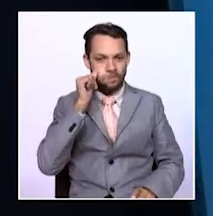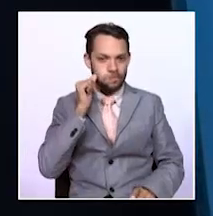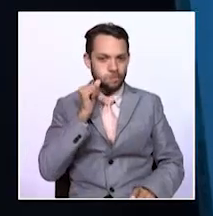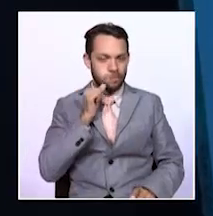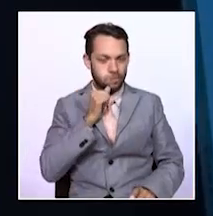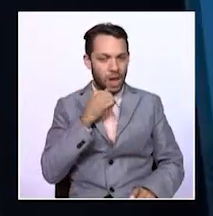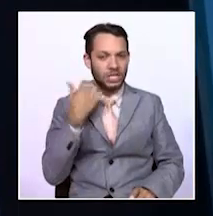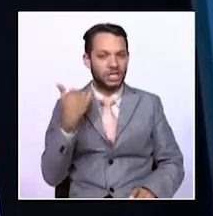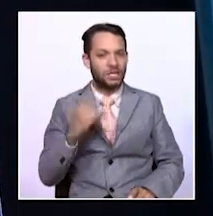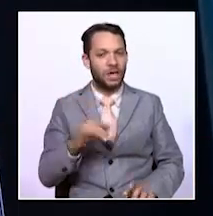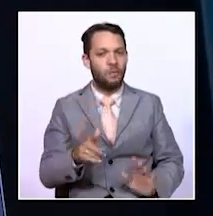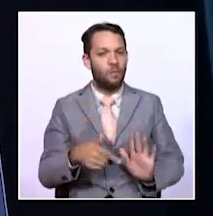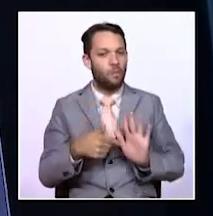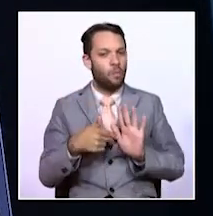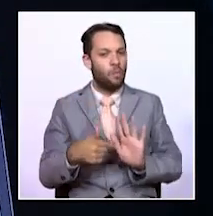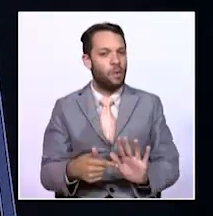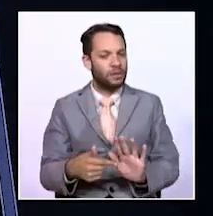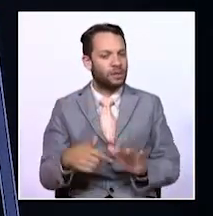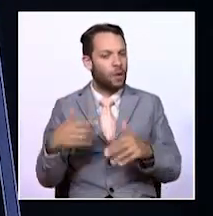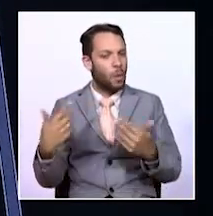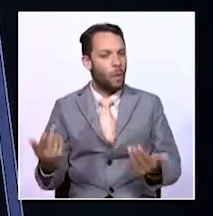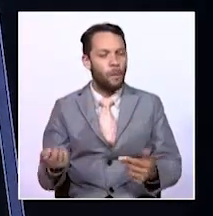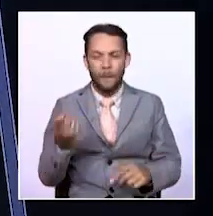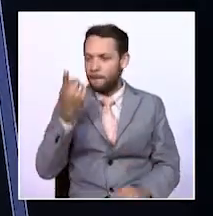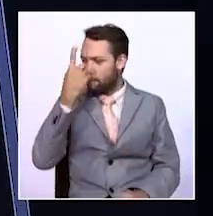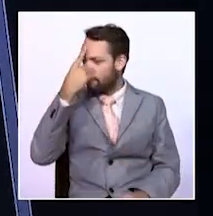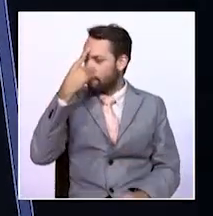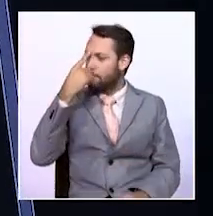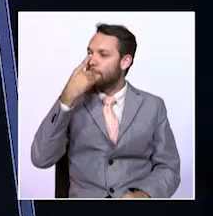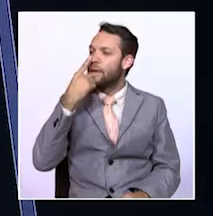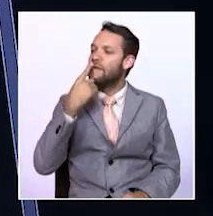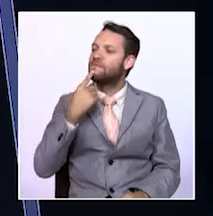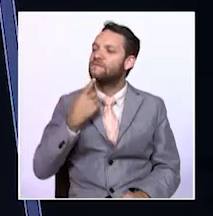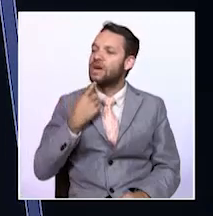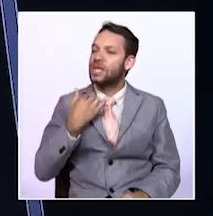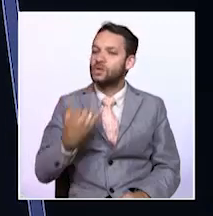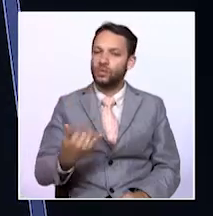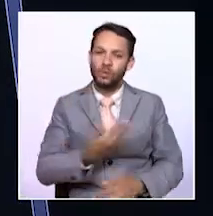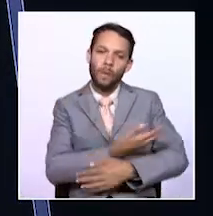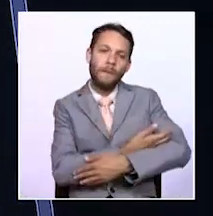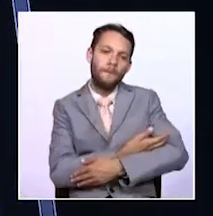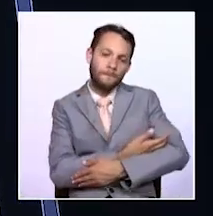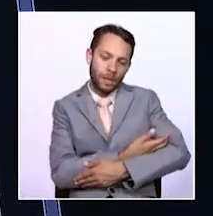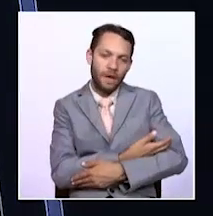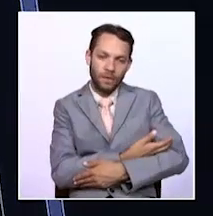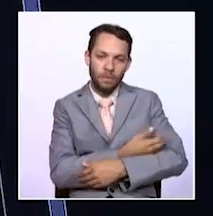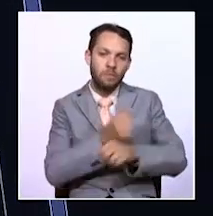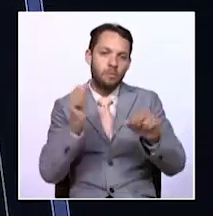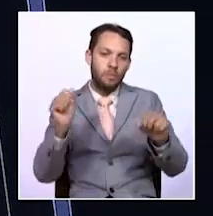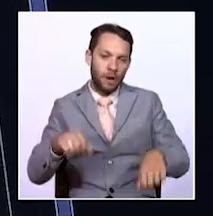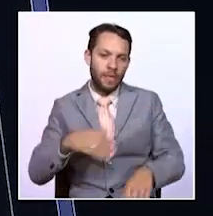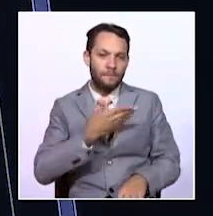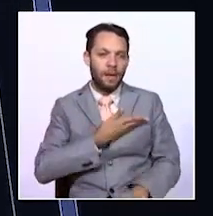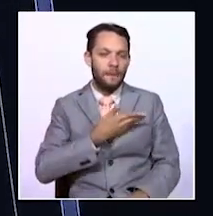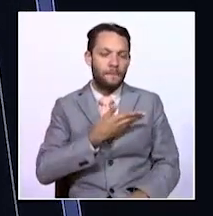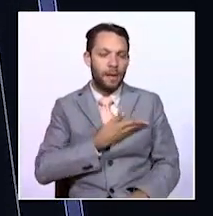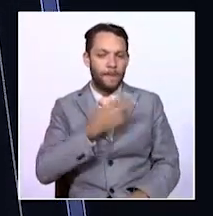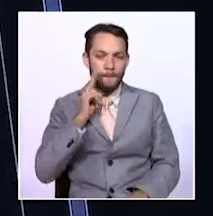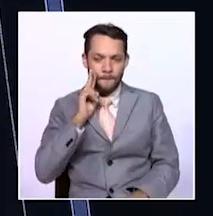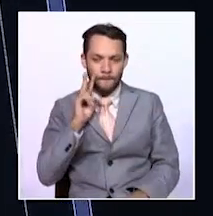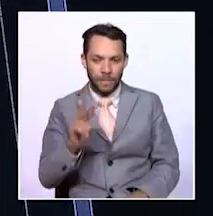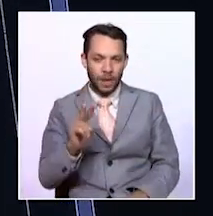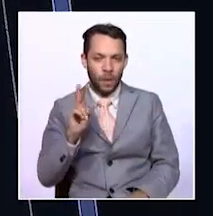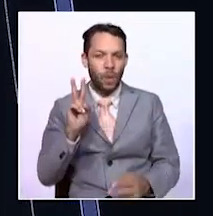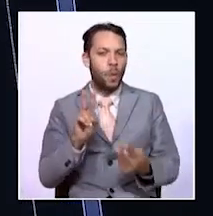tecnológicos para poder ver los rasgos de cómo es el bebé y conocerlo, ¿sí? Esta parte que vemos